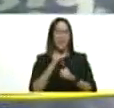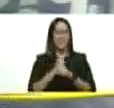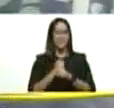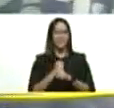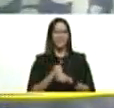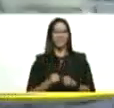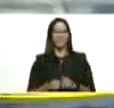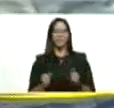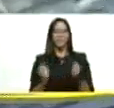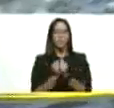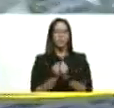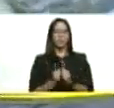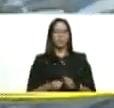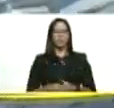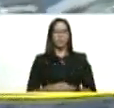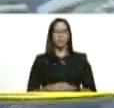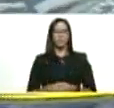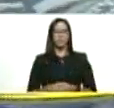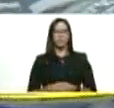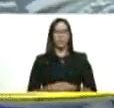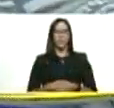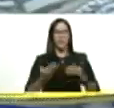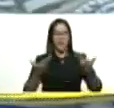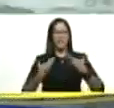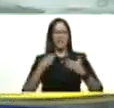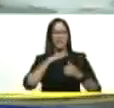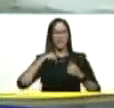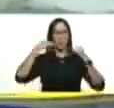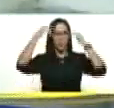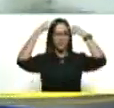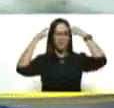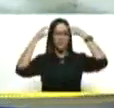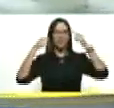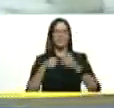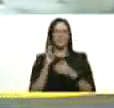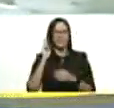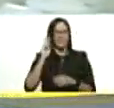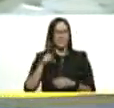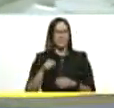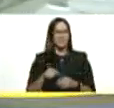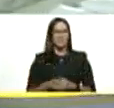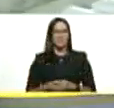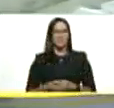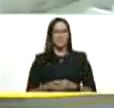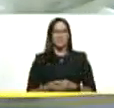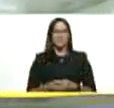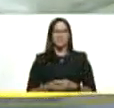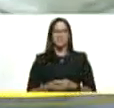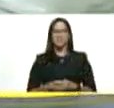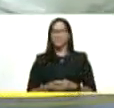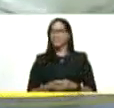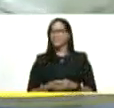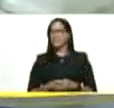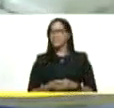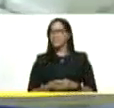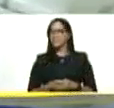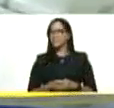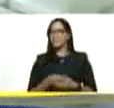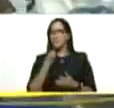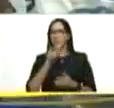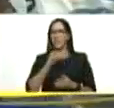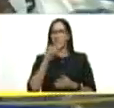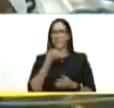para que todo el legado de nuestro comandante Chávez y usted se haga posible. Buenas